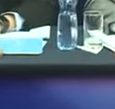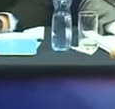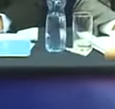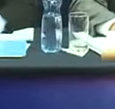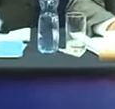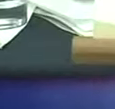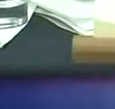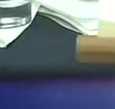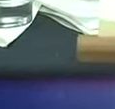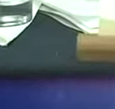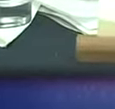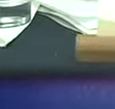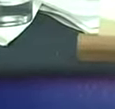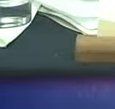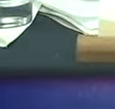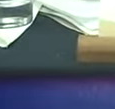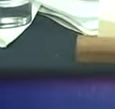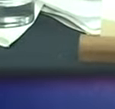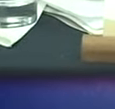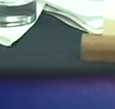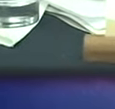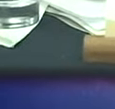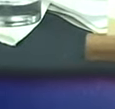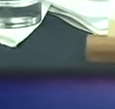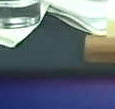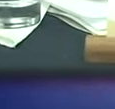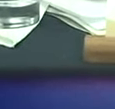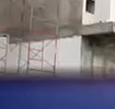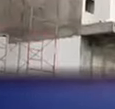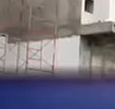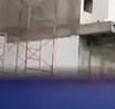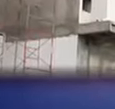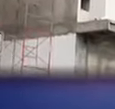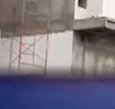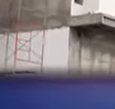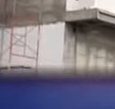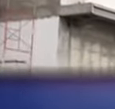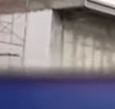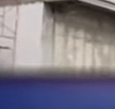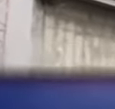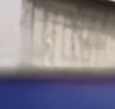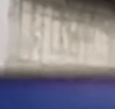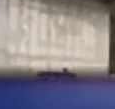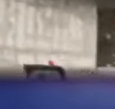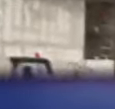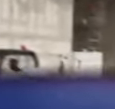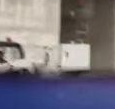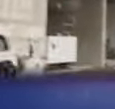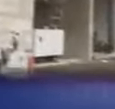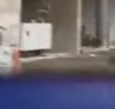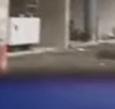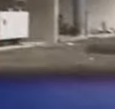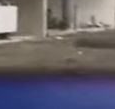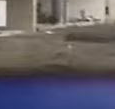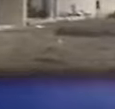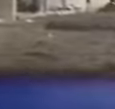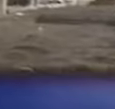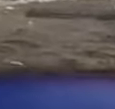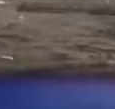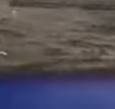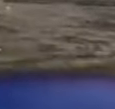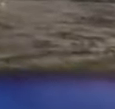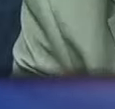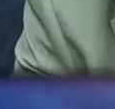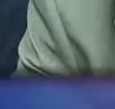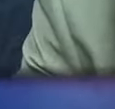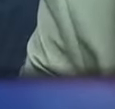Gobierno informó que existen 640 obras que estarían inconclusas y faltarían 900